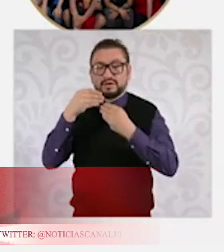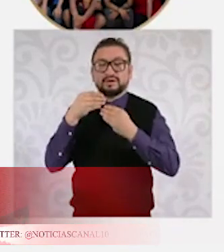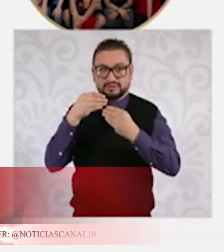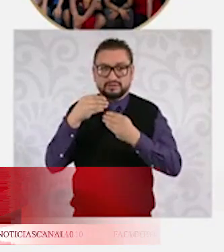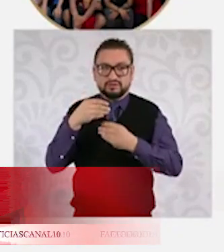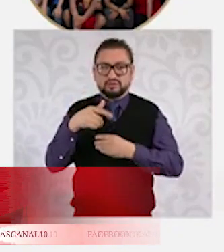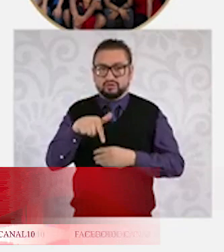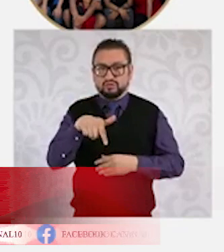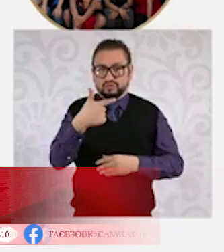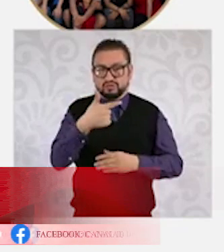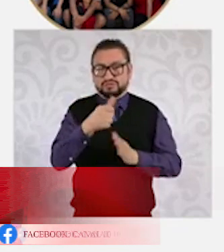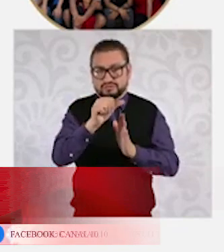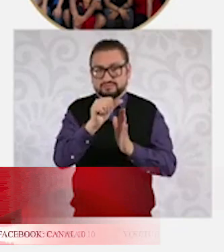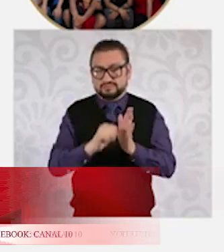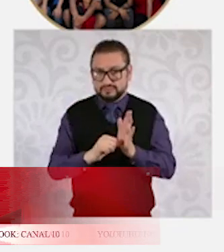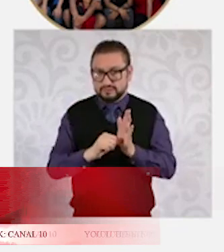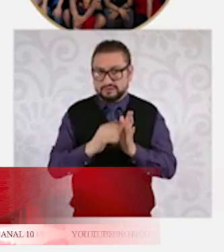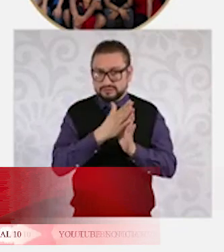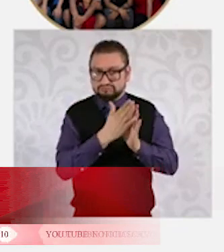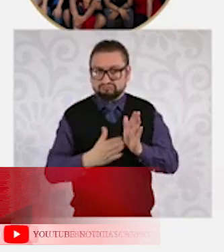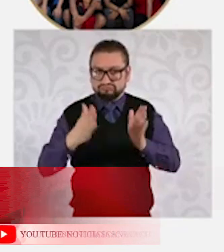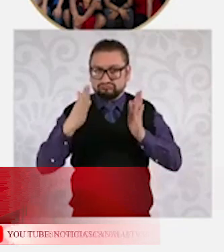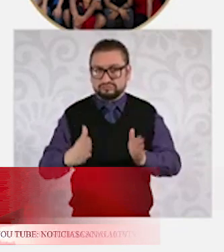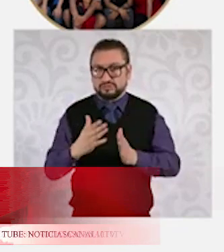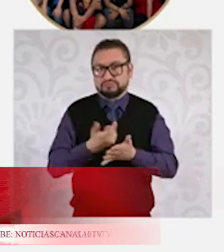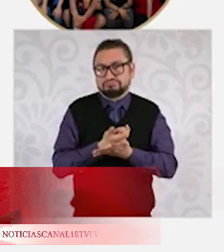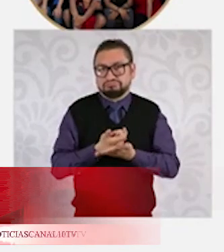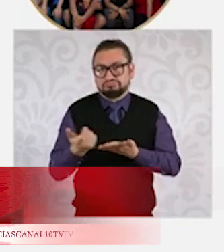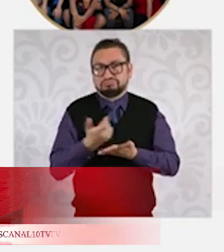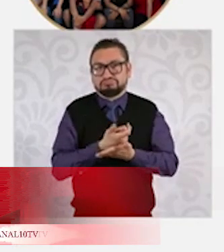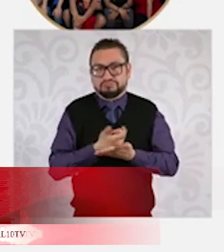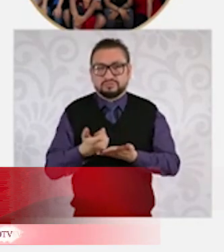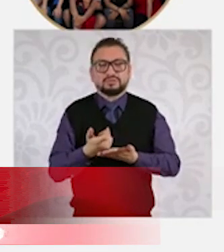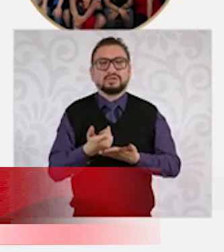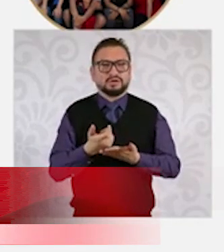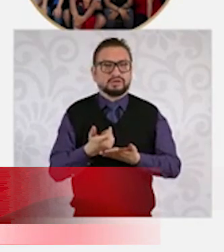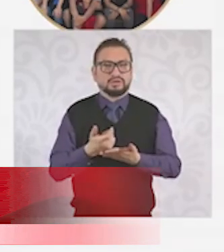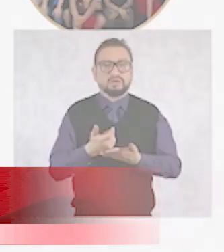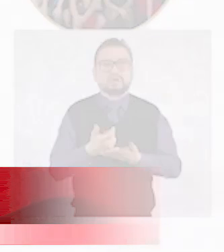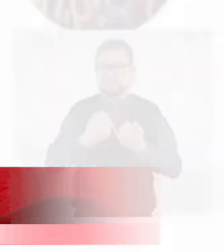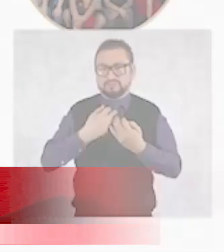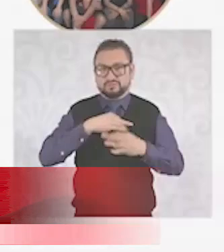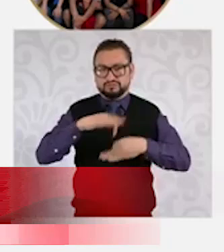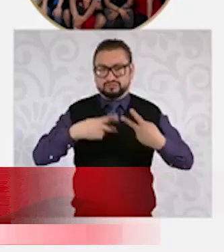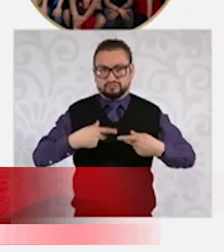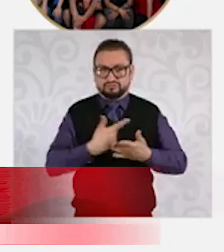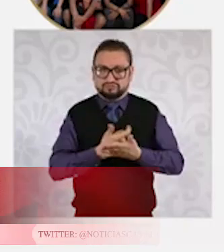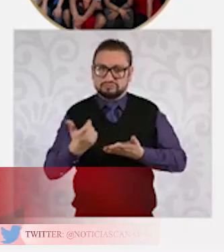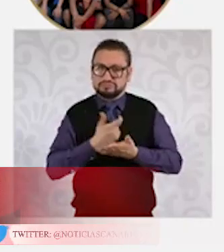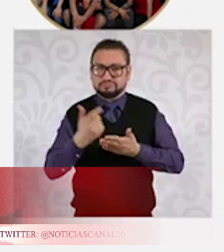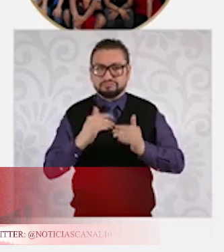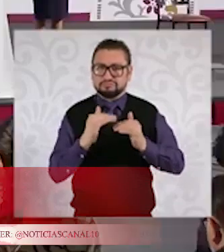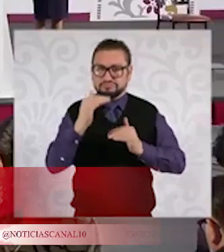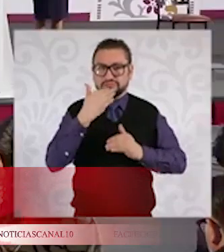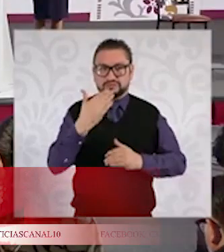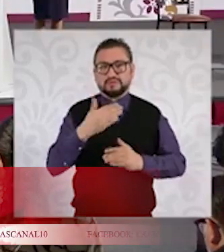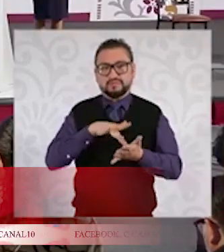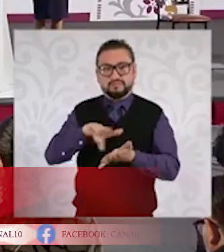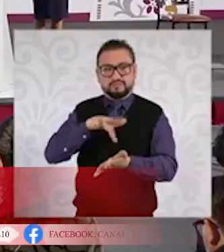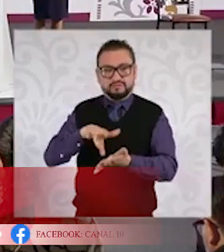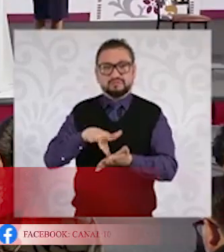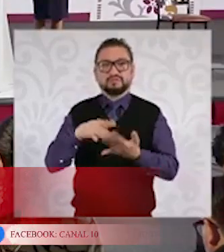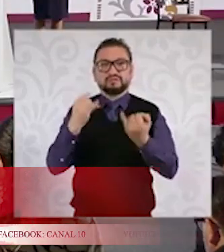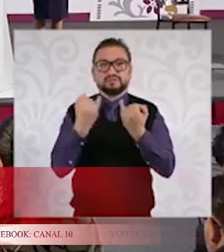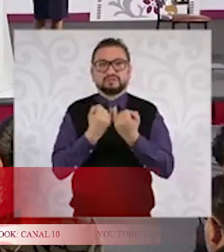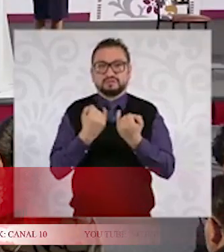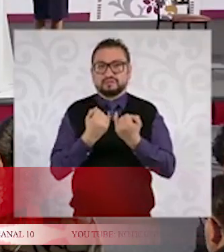de 12 meses eh reciben un salario además un salario mínimo se suma a este apoyo el que se le da